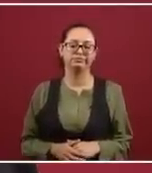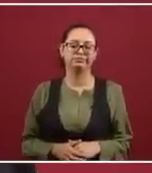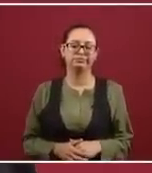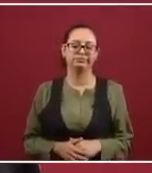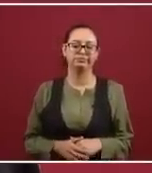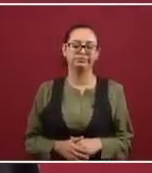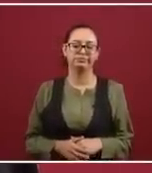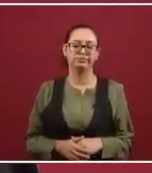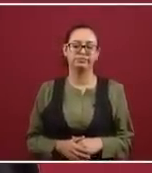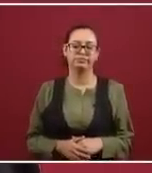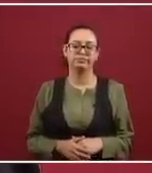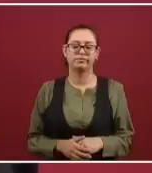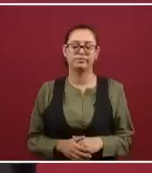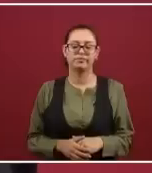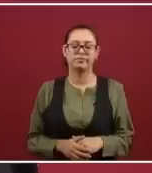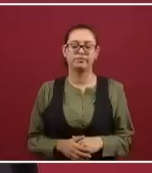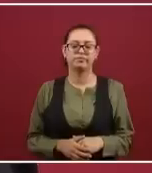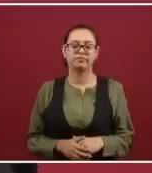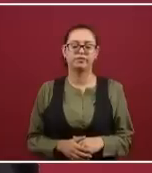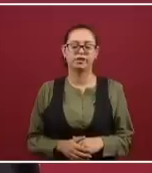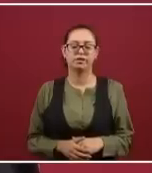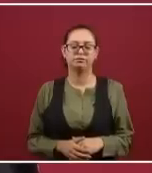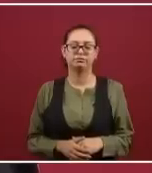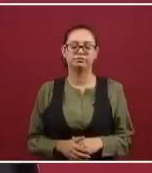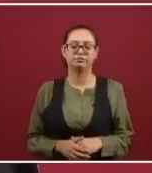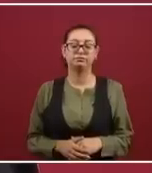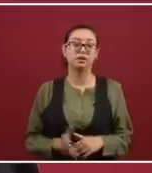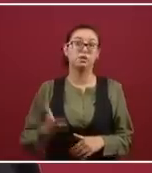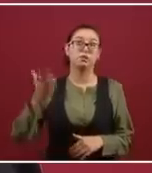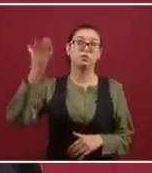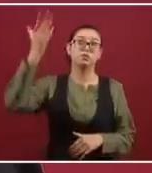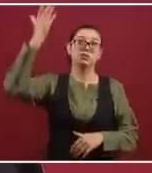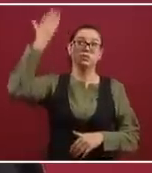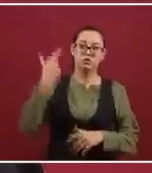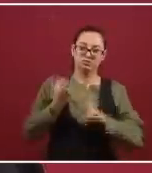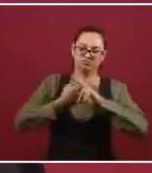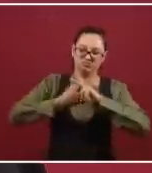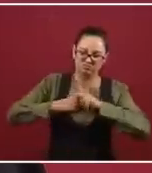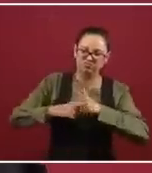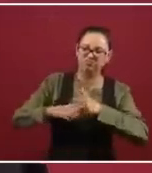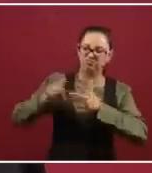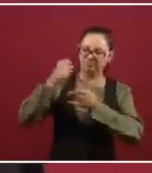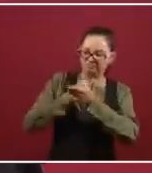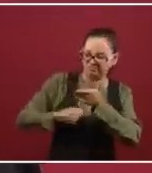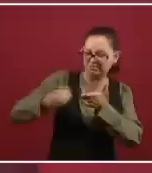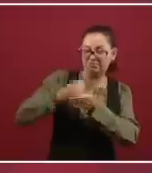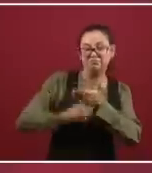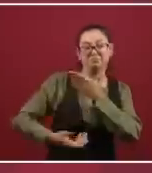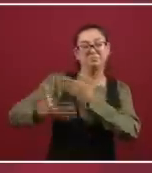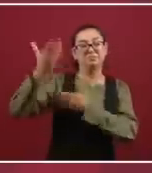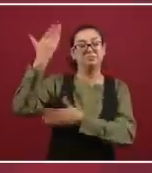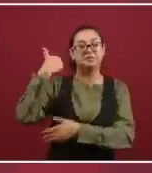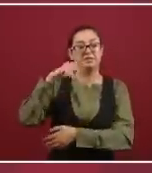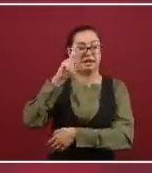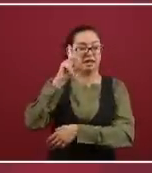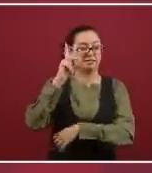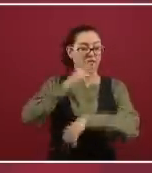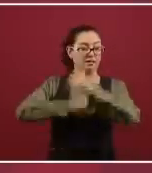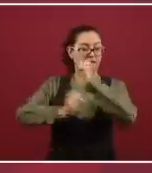hubo un tiempo cuando empezamos a luchar, hace 30 años,